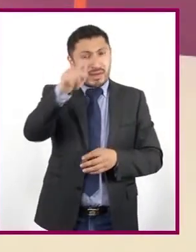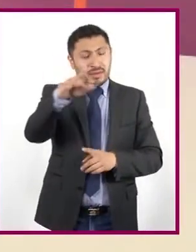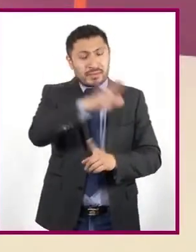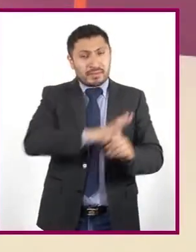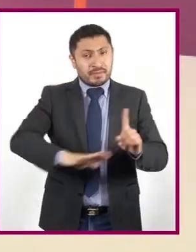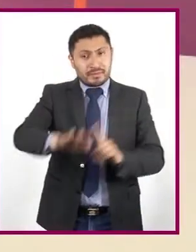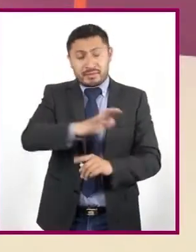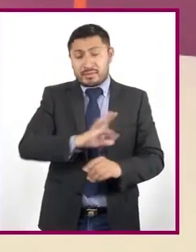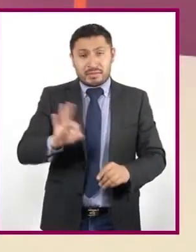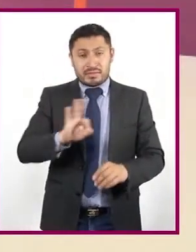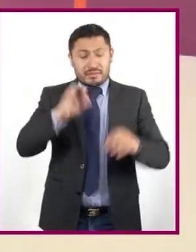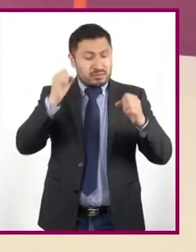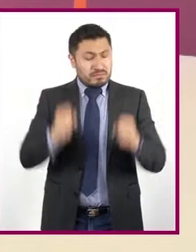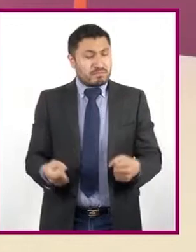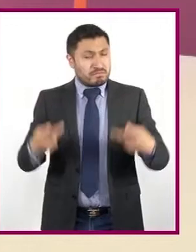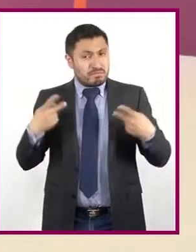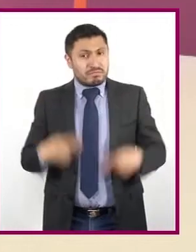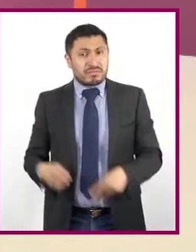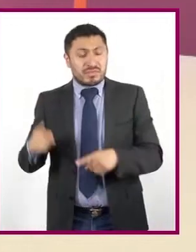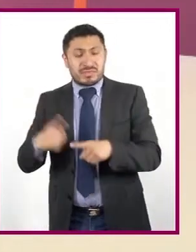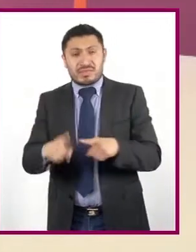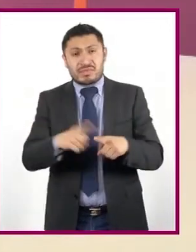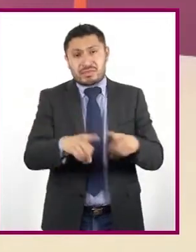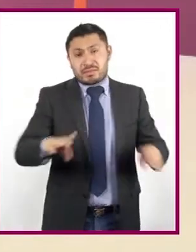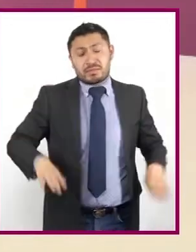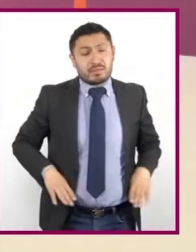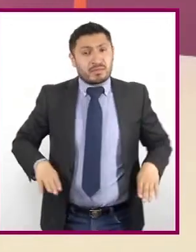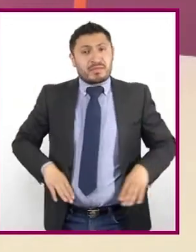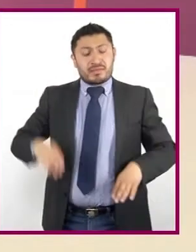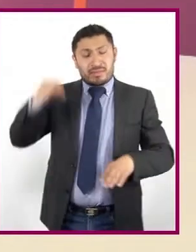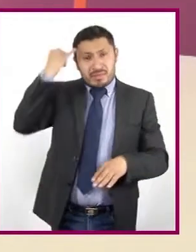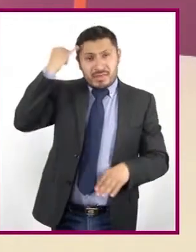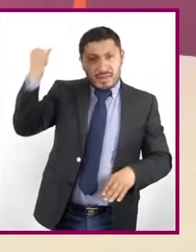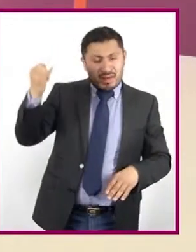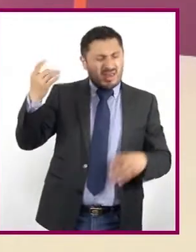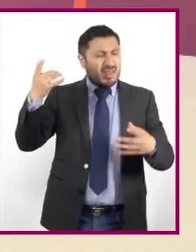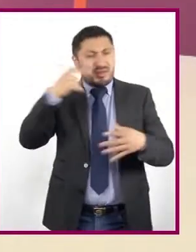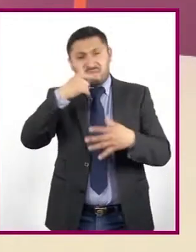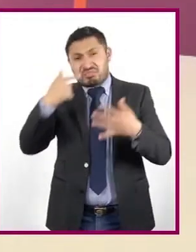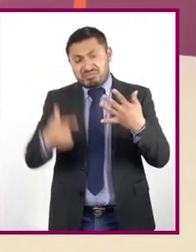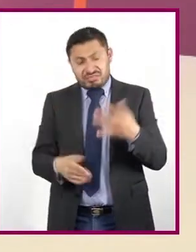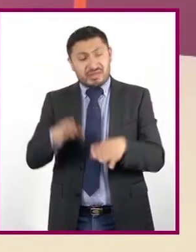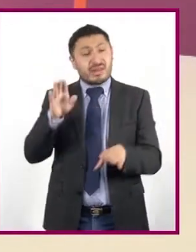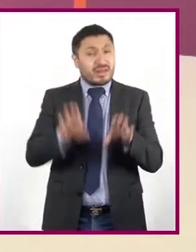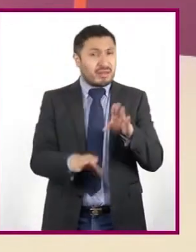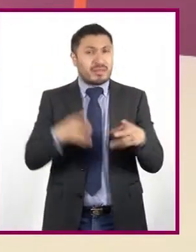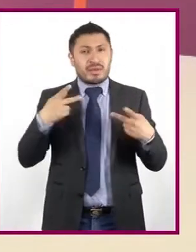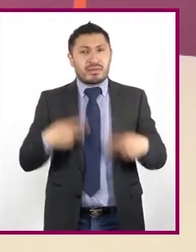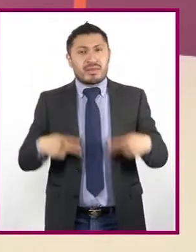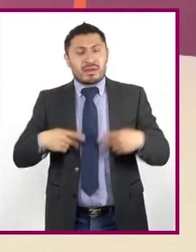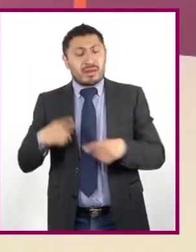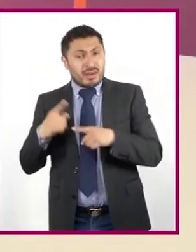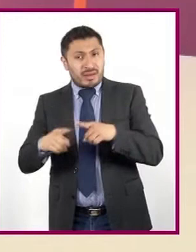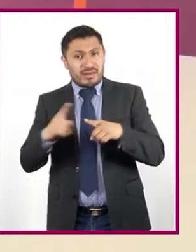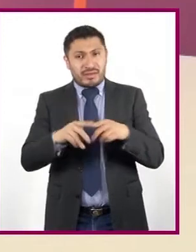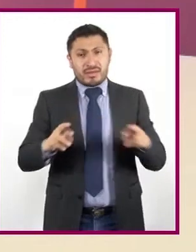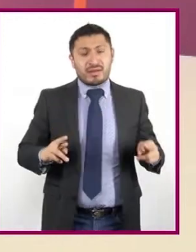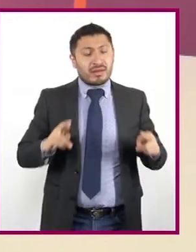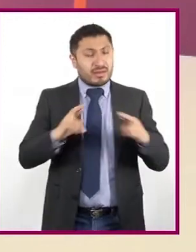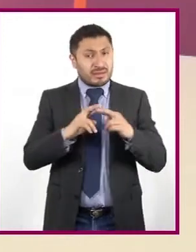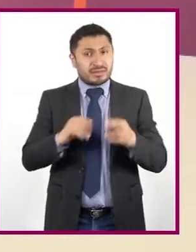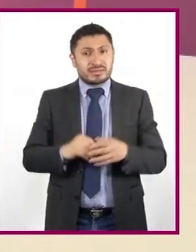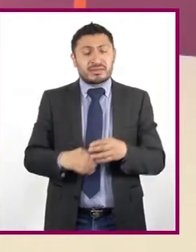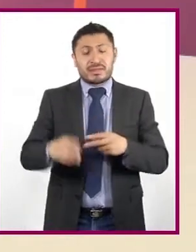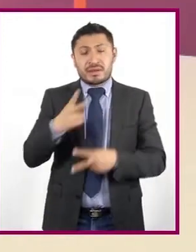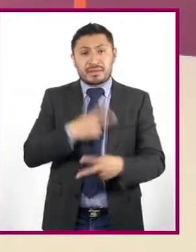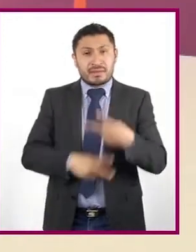hay personas con comportamientos distintos, ideas distintas. A veces también hay personas de otras religiones, que